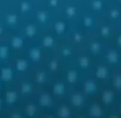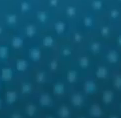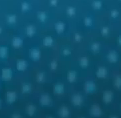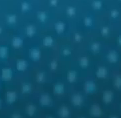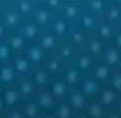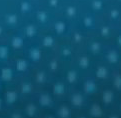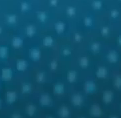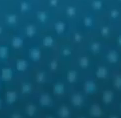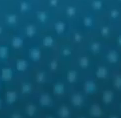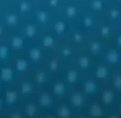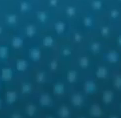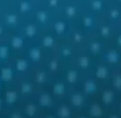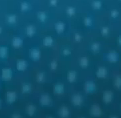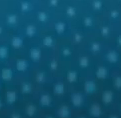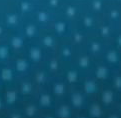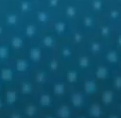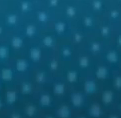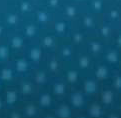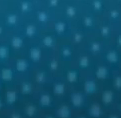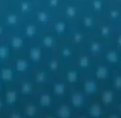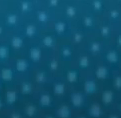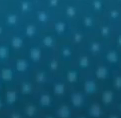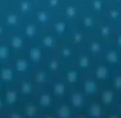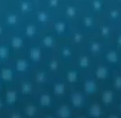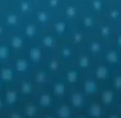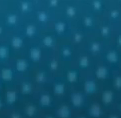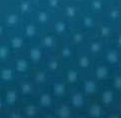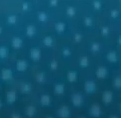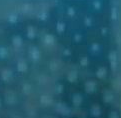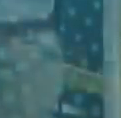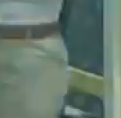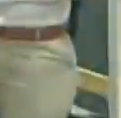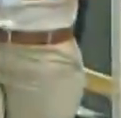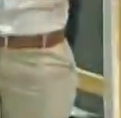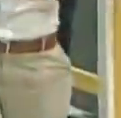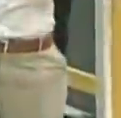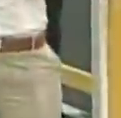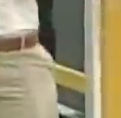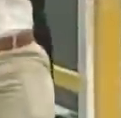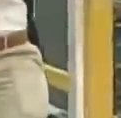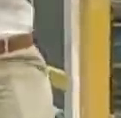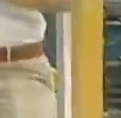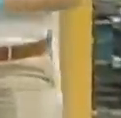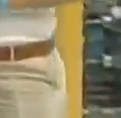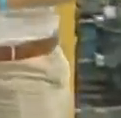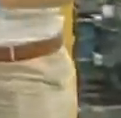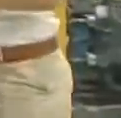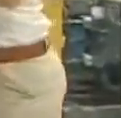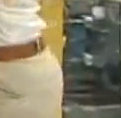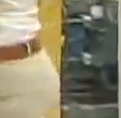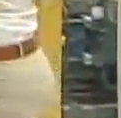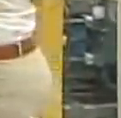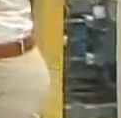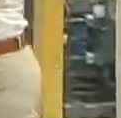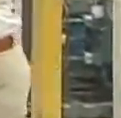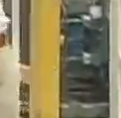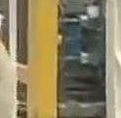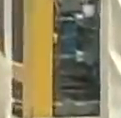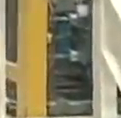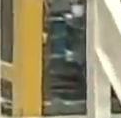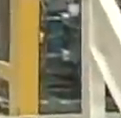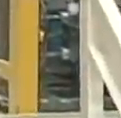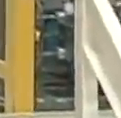Correcto. Ese es el proceso básico. Ese es el proceso básico. Después vienen los procesos de laminación. Correcto. Una